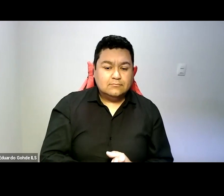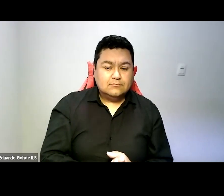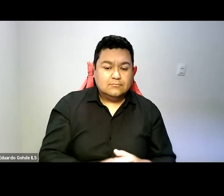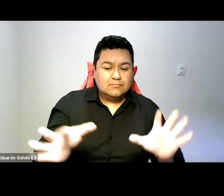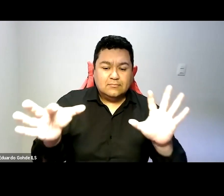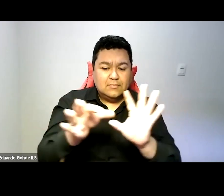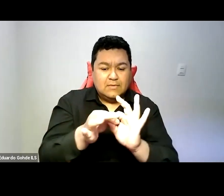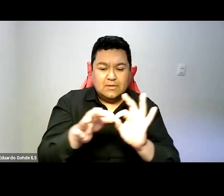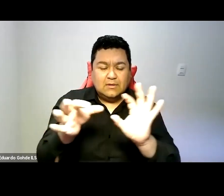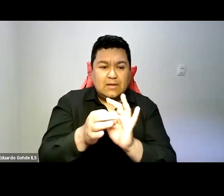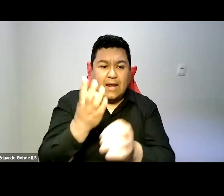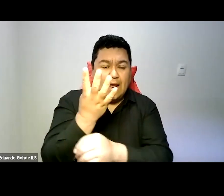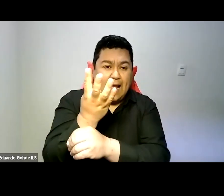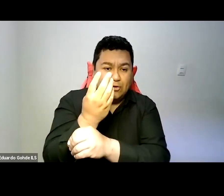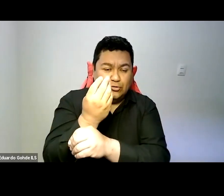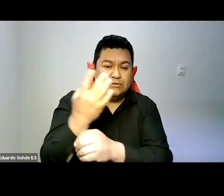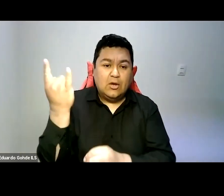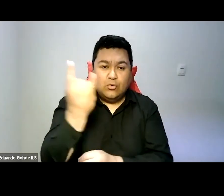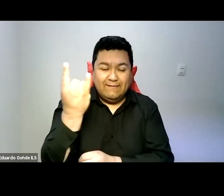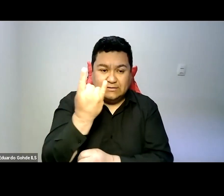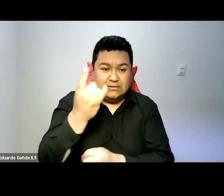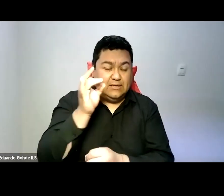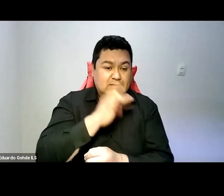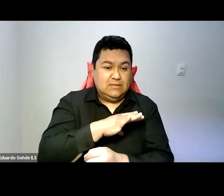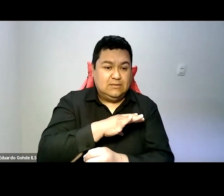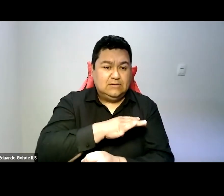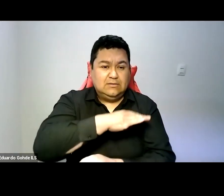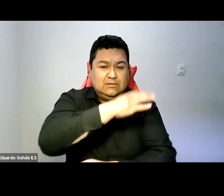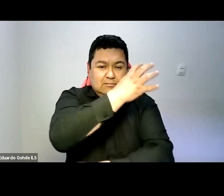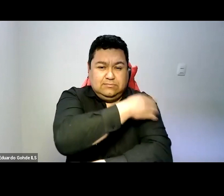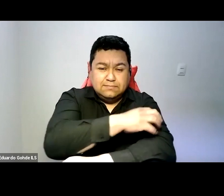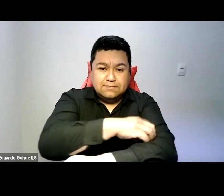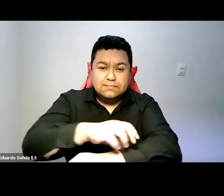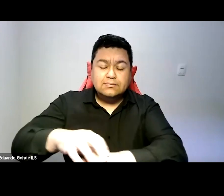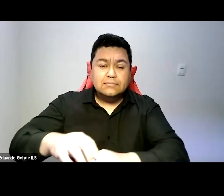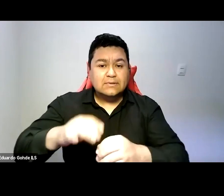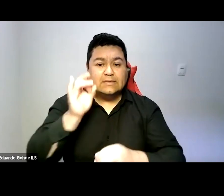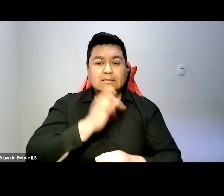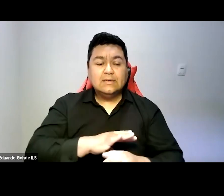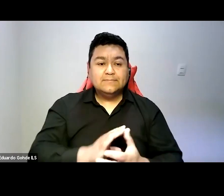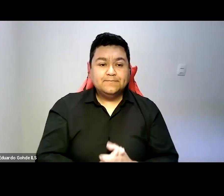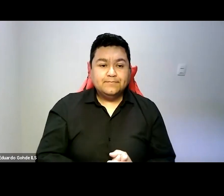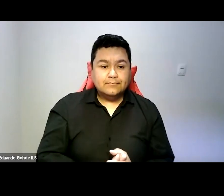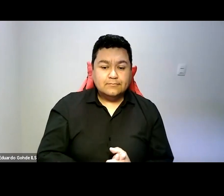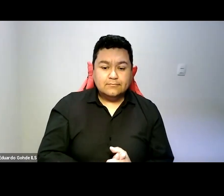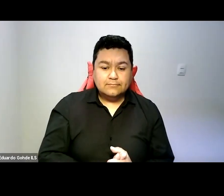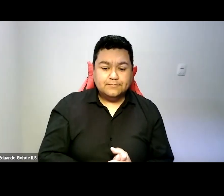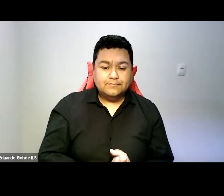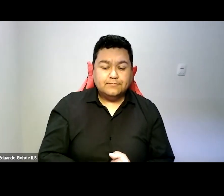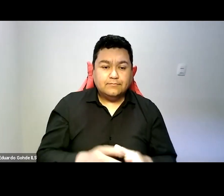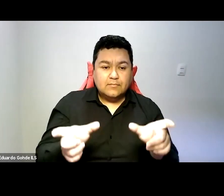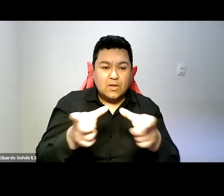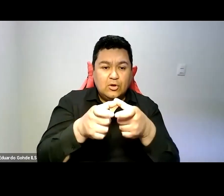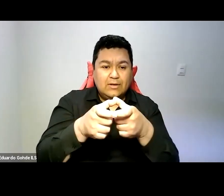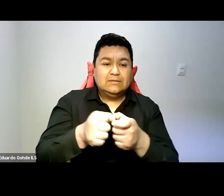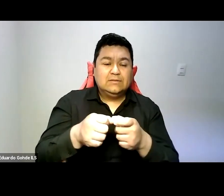14 universidades chilenas que implementan este programa desde Arica hasta Punta Arenas. Este Congreso Nacional y